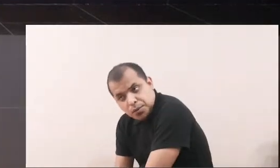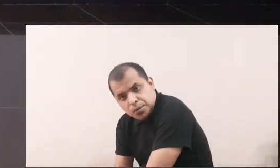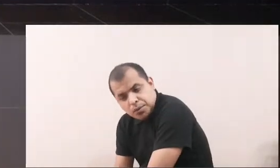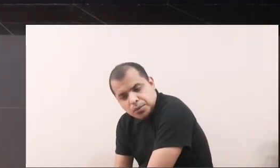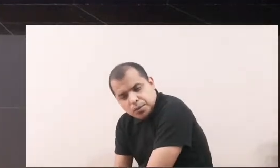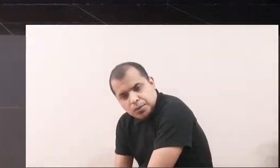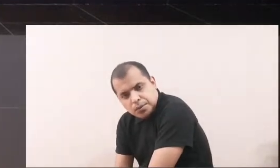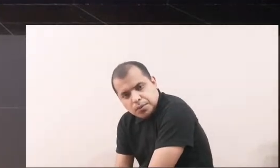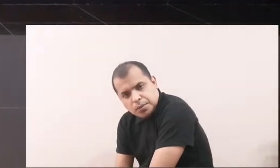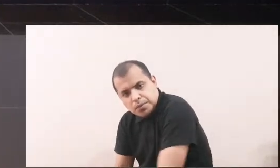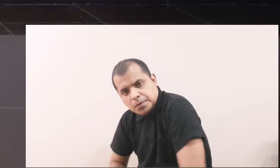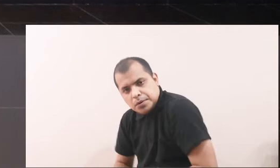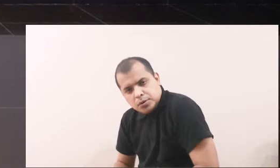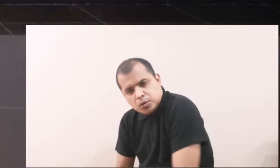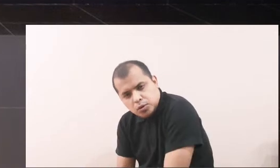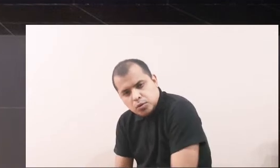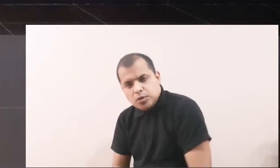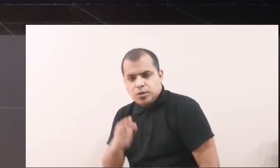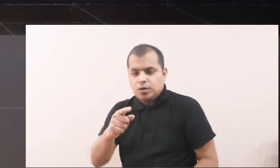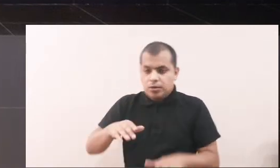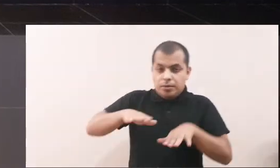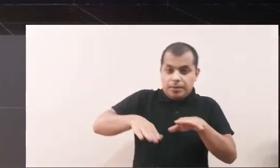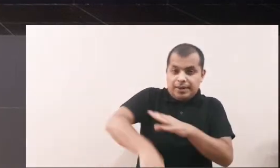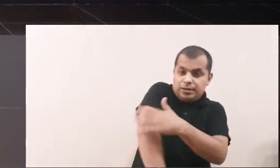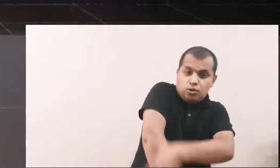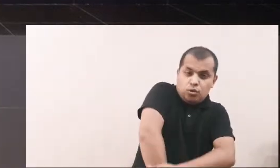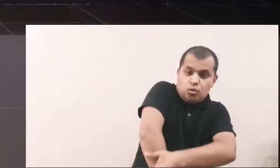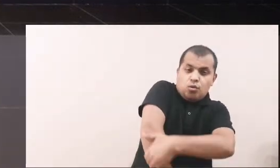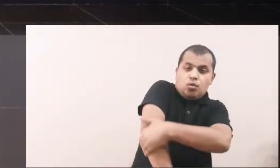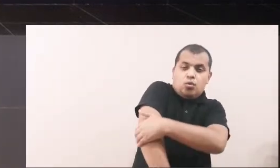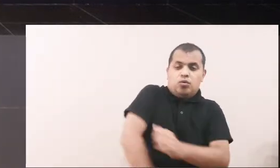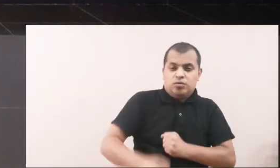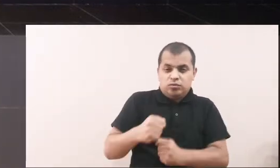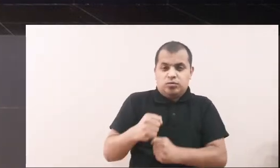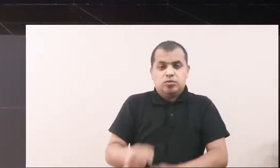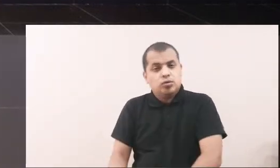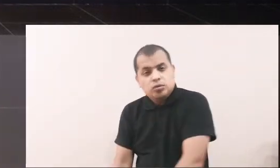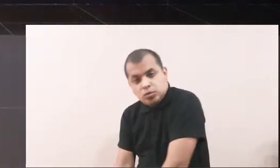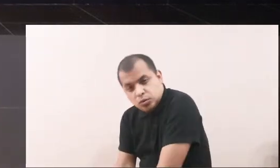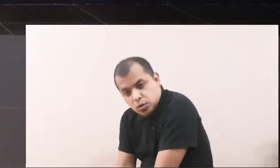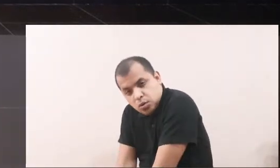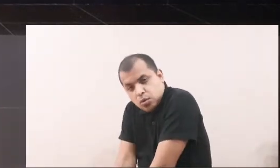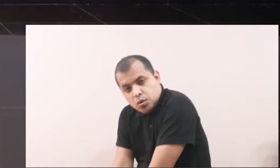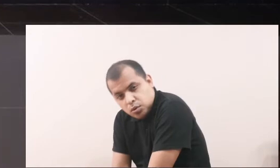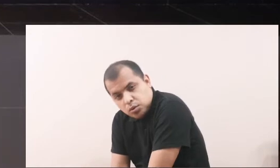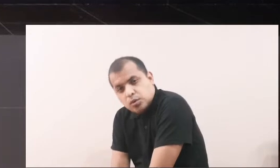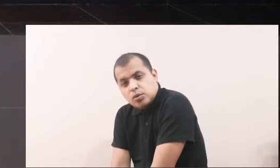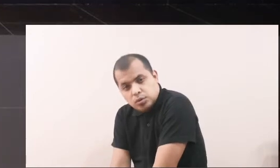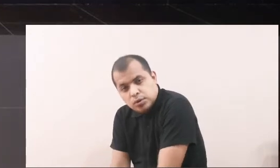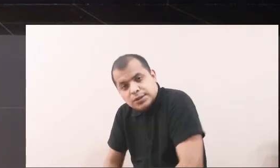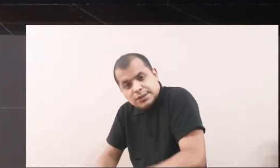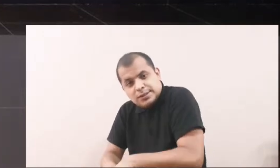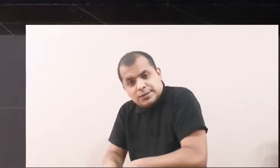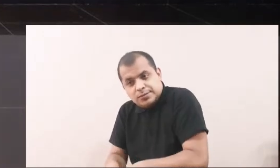gravedad está haciendo el trabajo. Van a sentir cómo estiran los músculos posteriores de las piernas y, por supuesto,